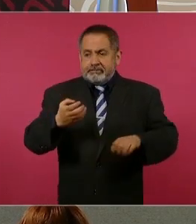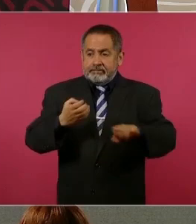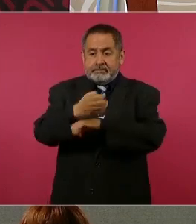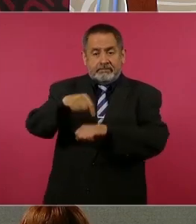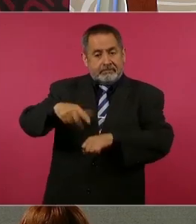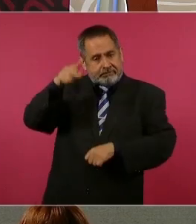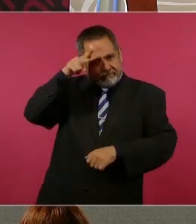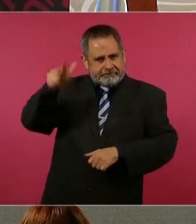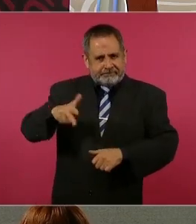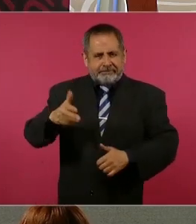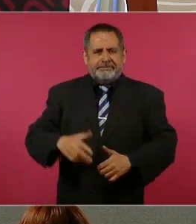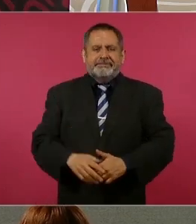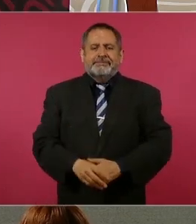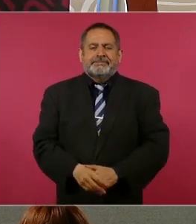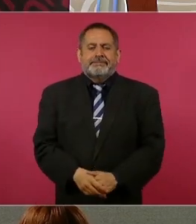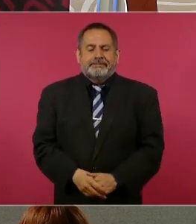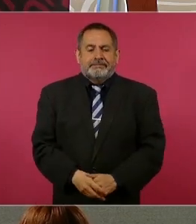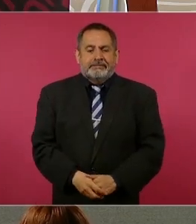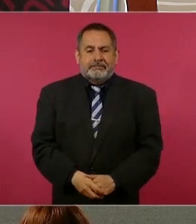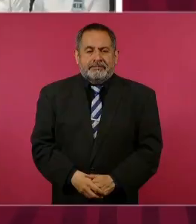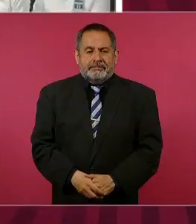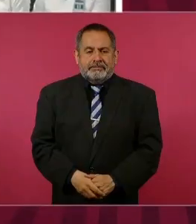Estado de Hidalgo.